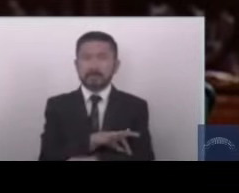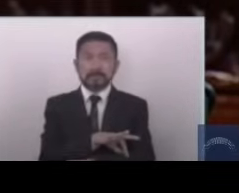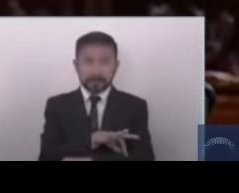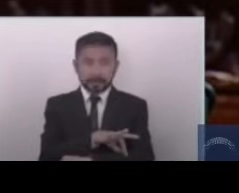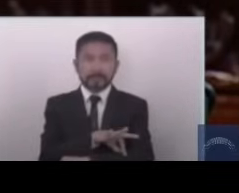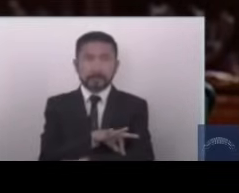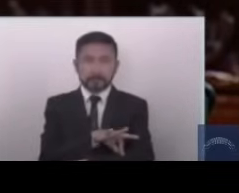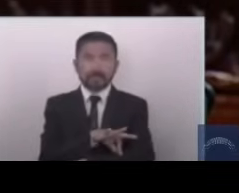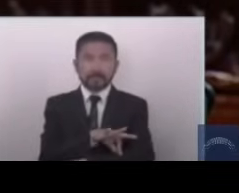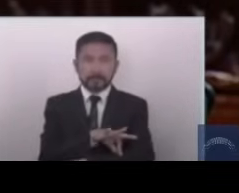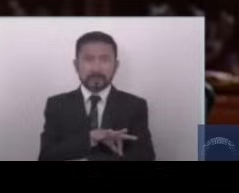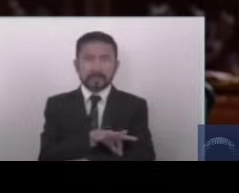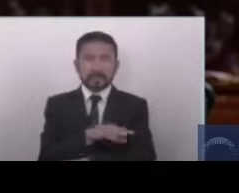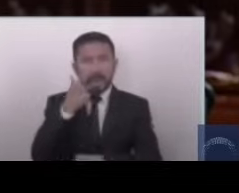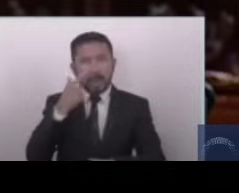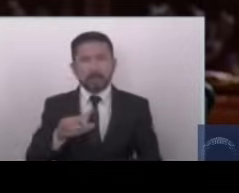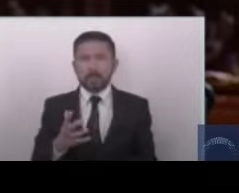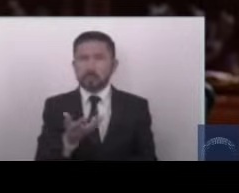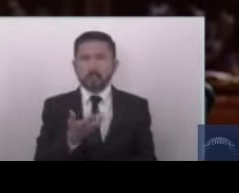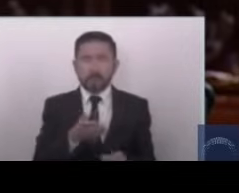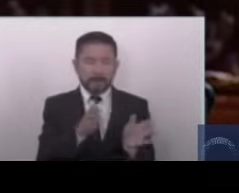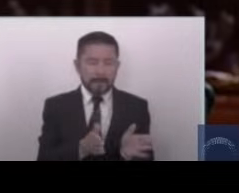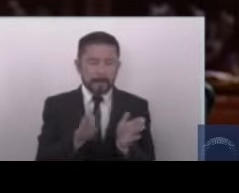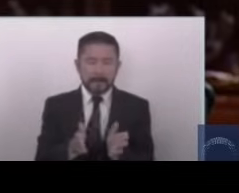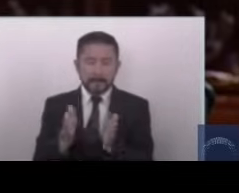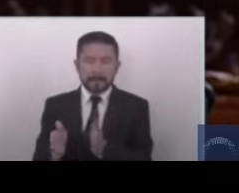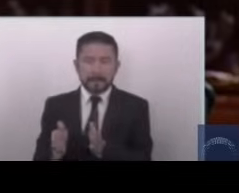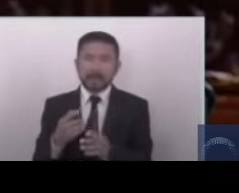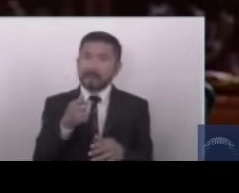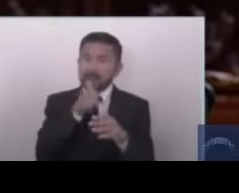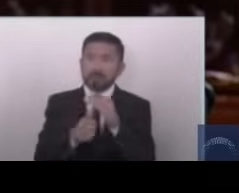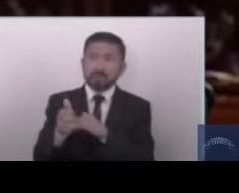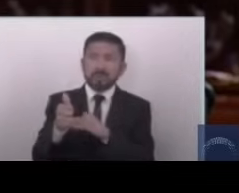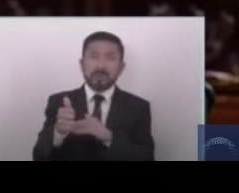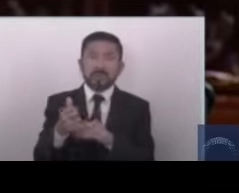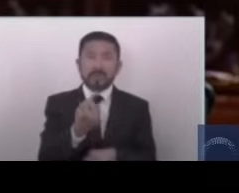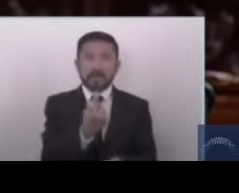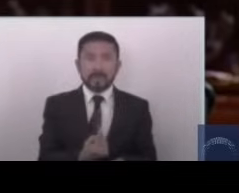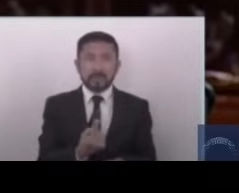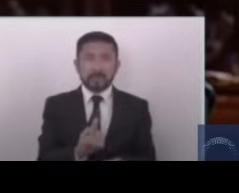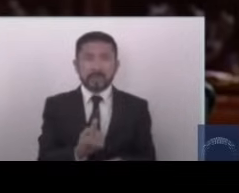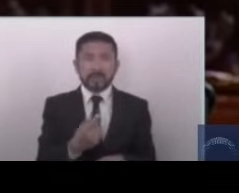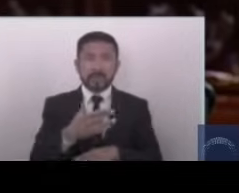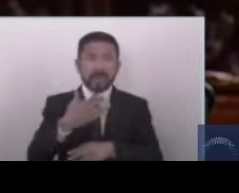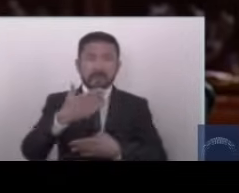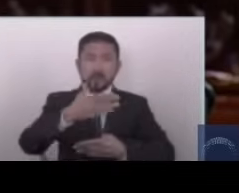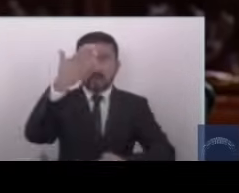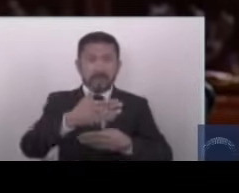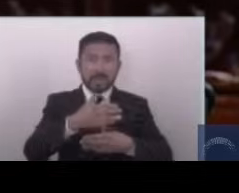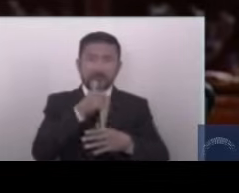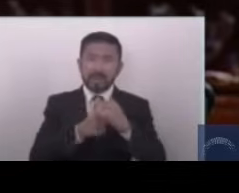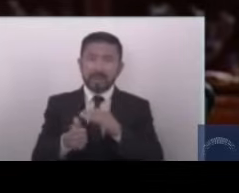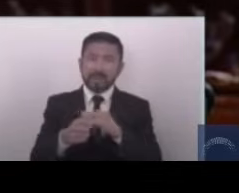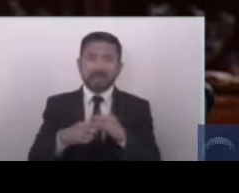palpable Cuando digo por ejemplo todas las etapas del proceso migratorio estamos hablando desde el momento en que se sale de las fronteras durante el